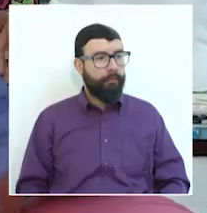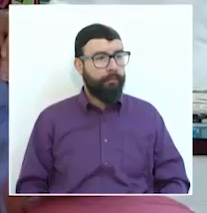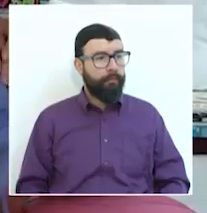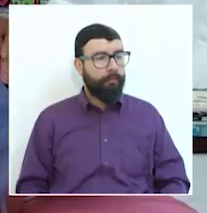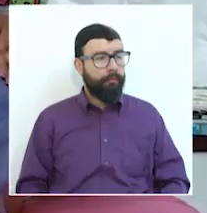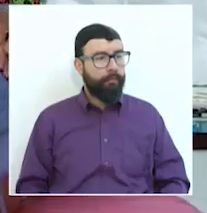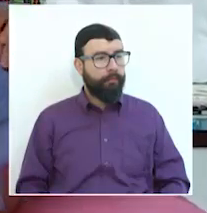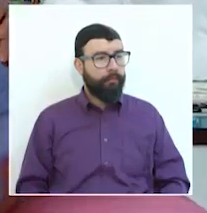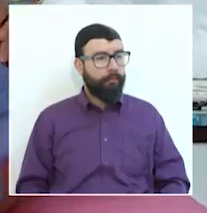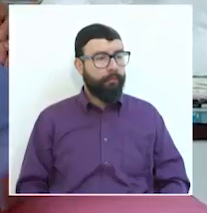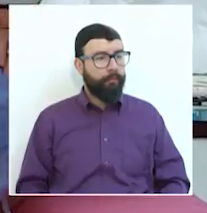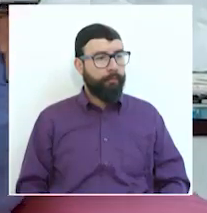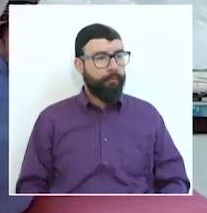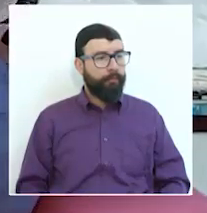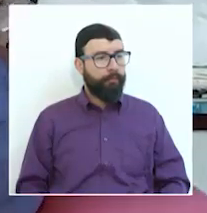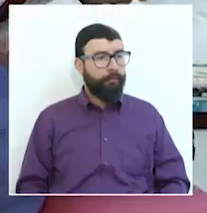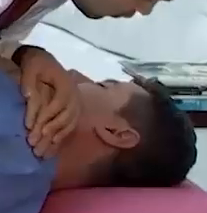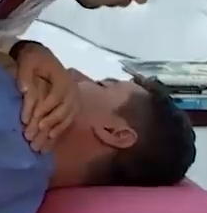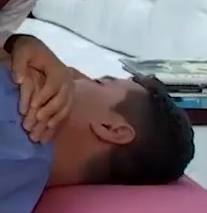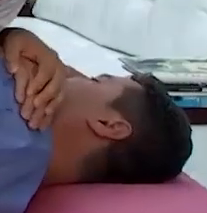relaja.